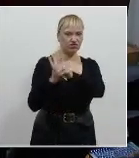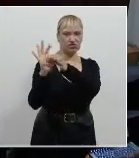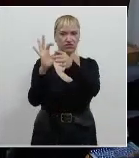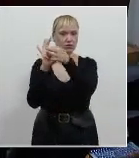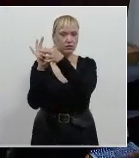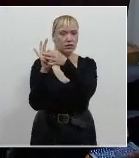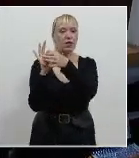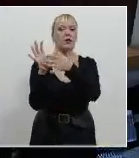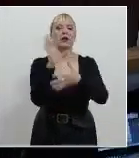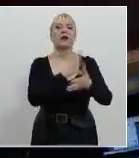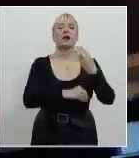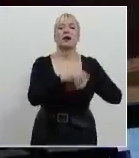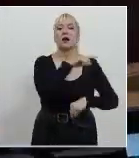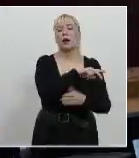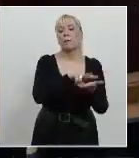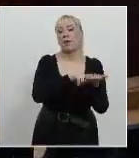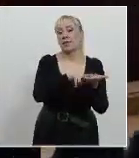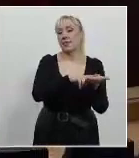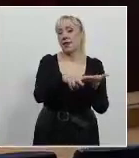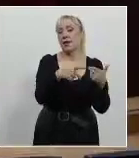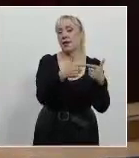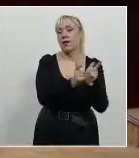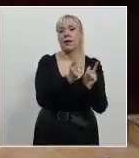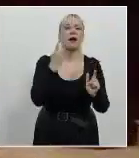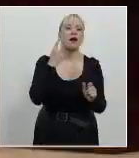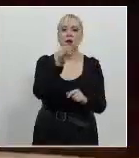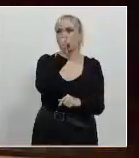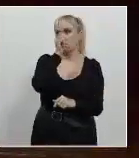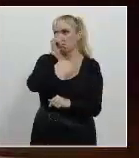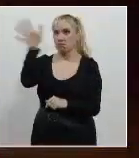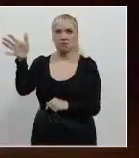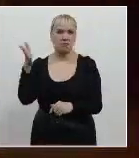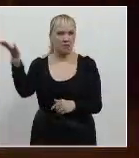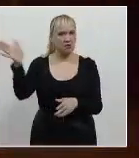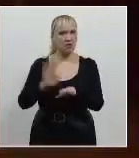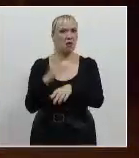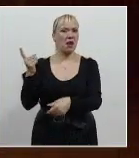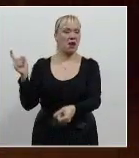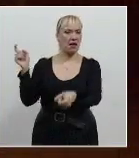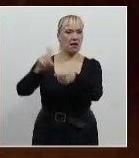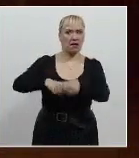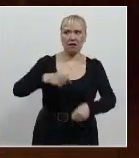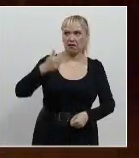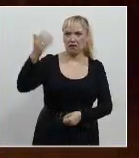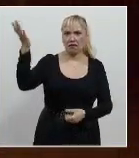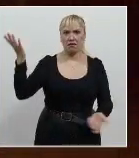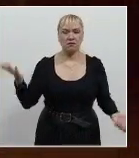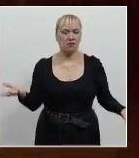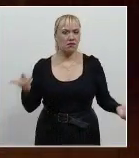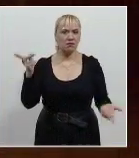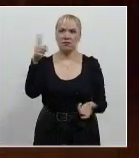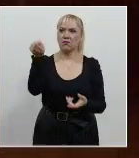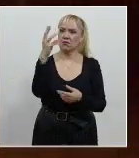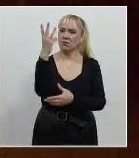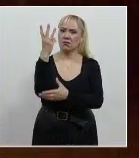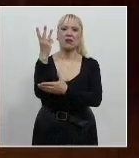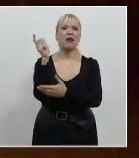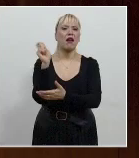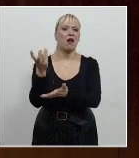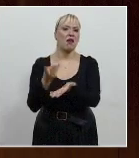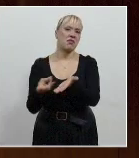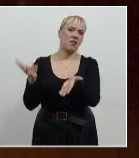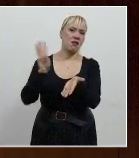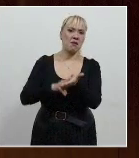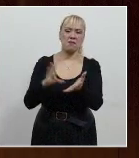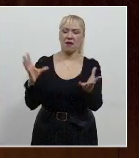Verde Ecologista de México impugnó la resolución que declaró la procedencia del registro, pues argumentó que la intención de esos partidos es cometer fraude a